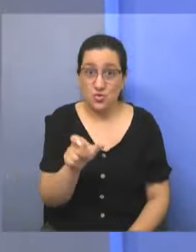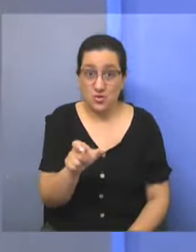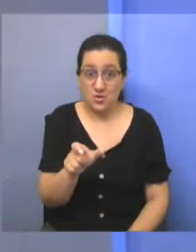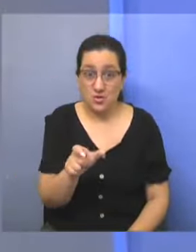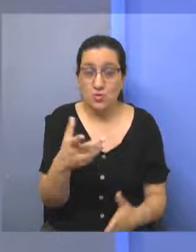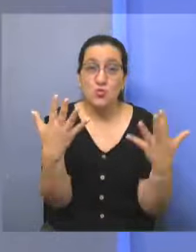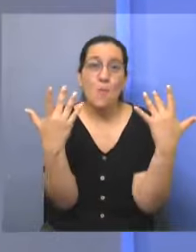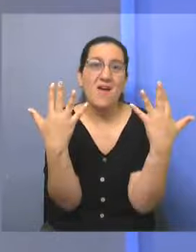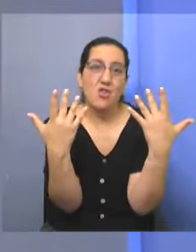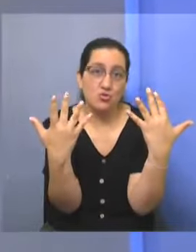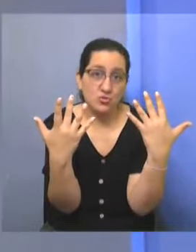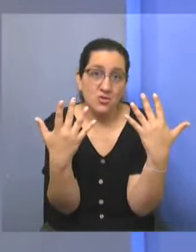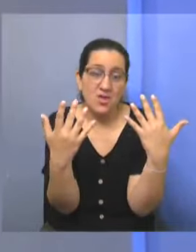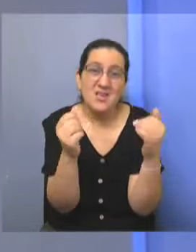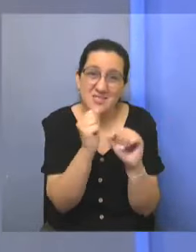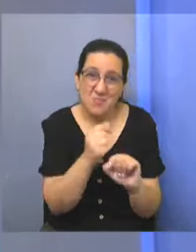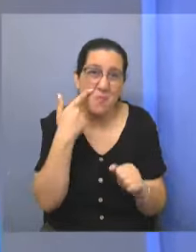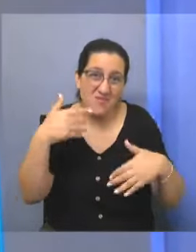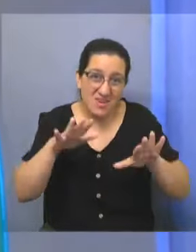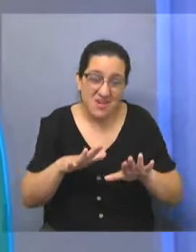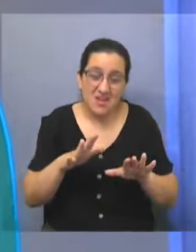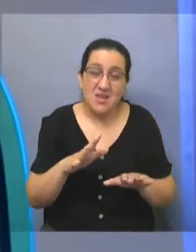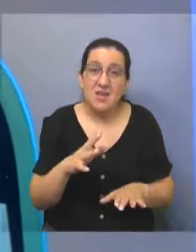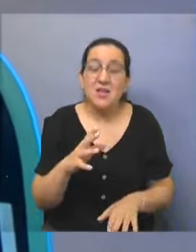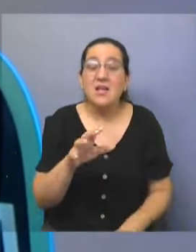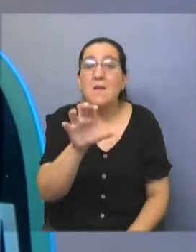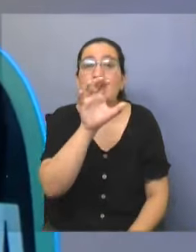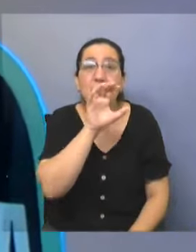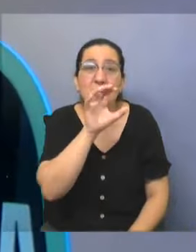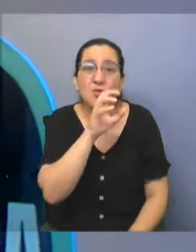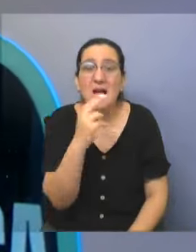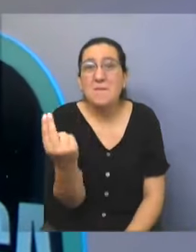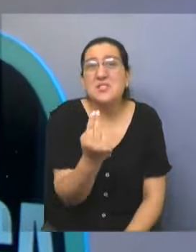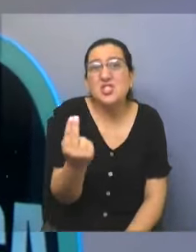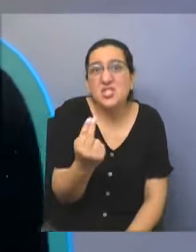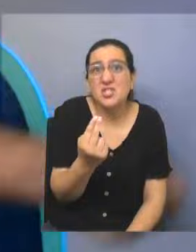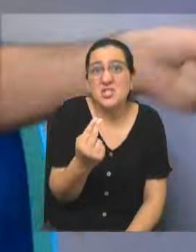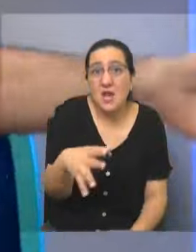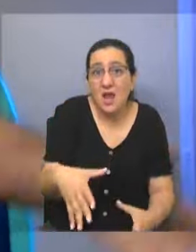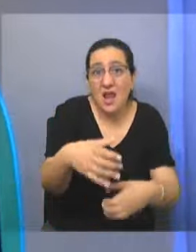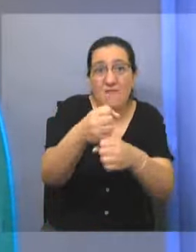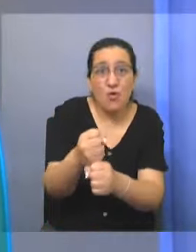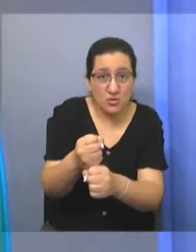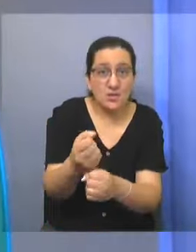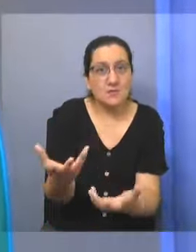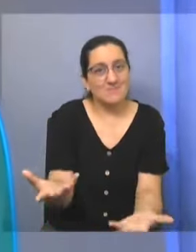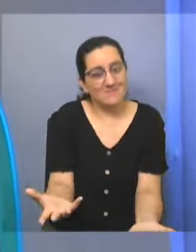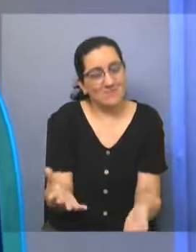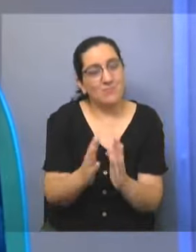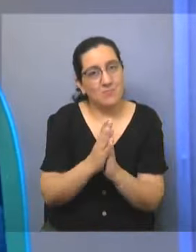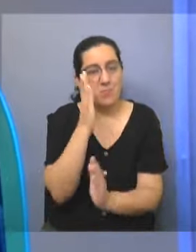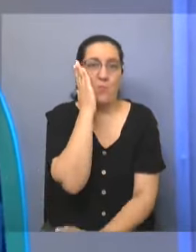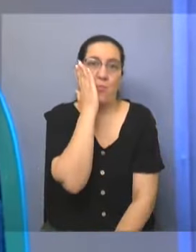sus manos. Si pueden evitar que el perrito mee justamente las bolsitas que otro ser humano va a venir a levantar,